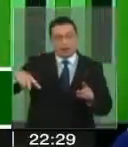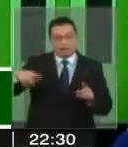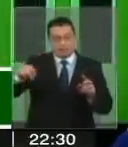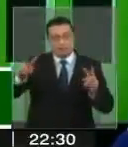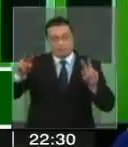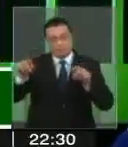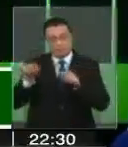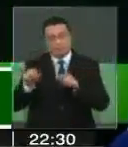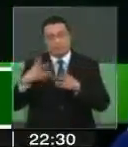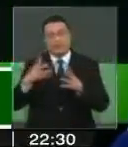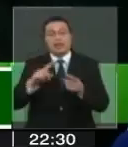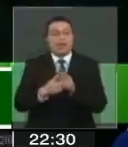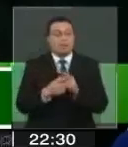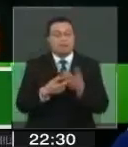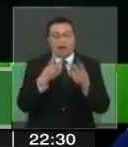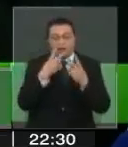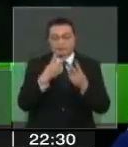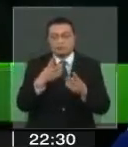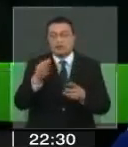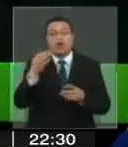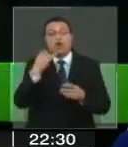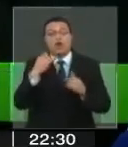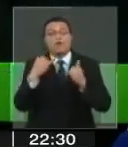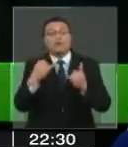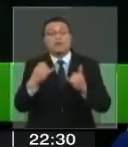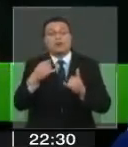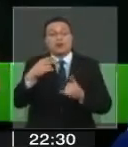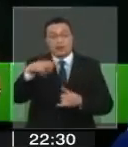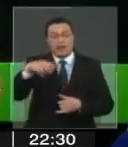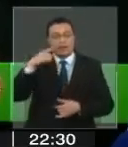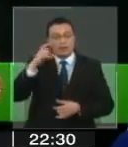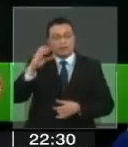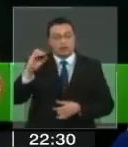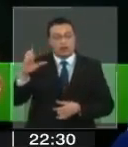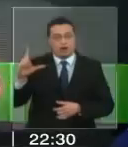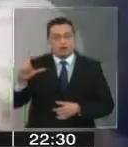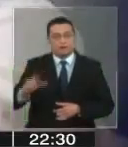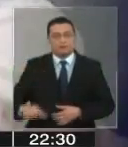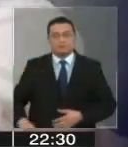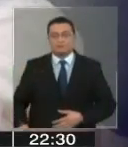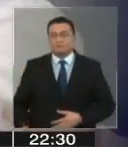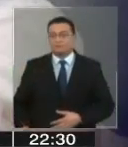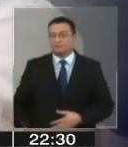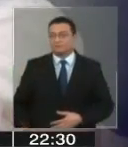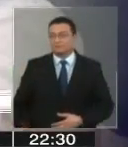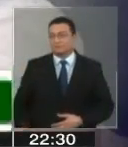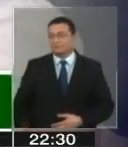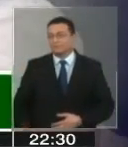ha producido? ¿Cómo es ella? Veamos. La nota es de Nicole Geise.